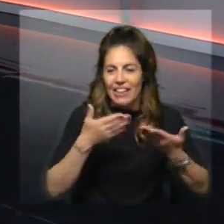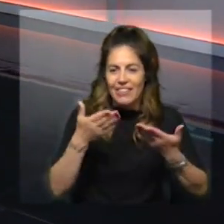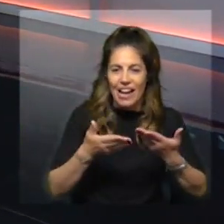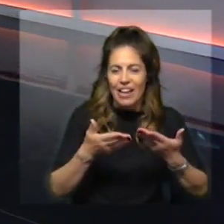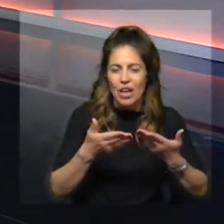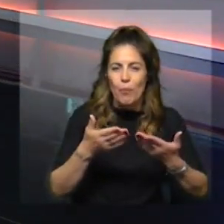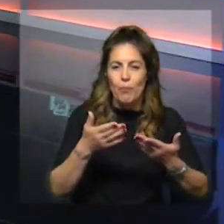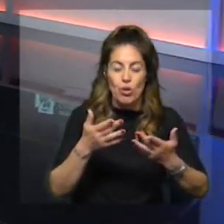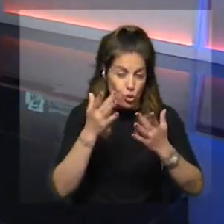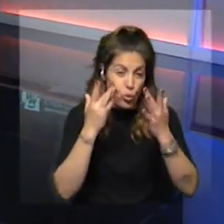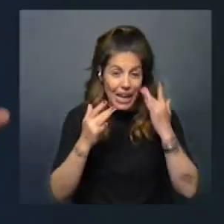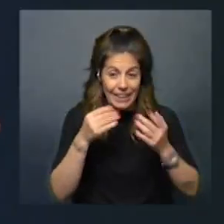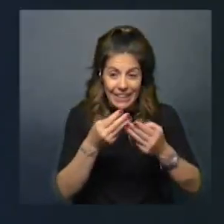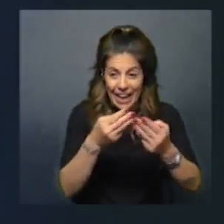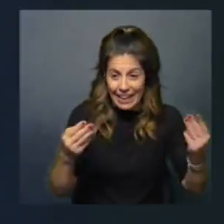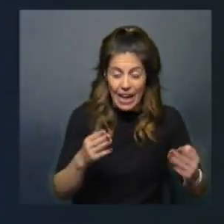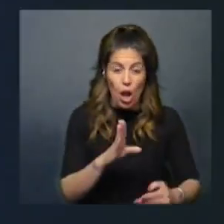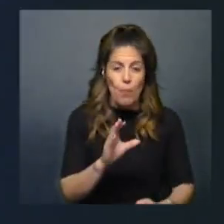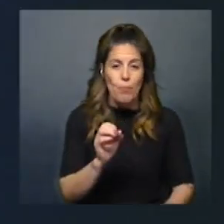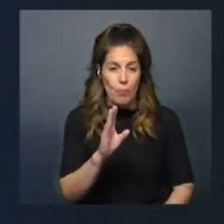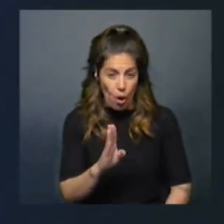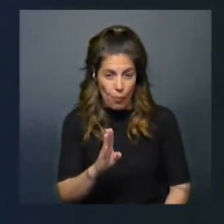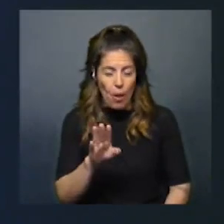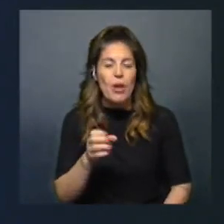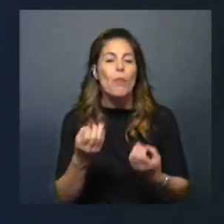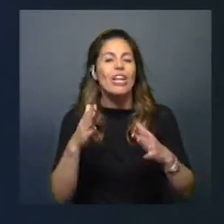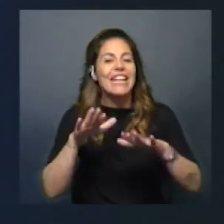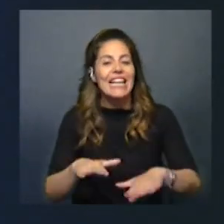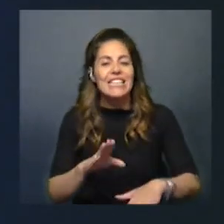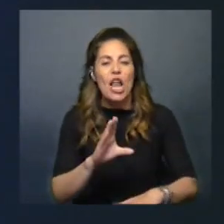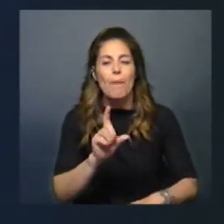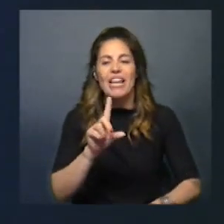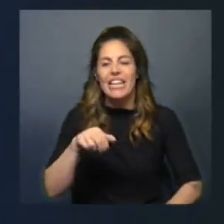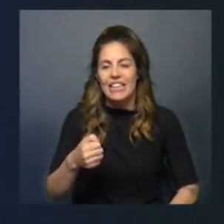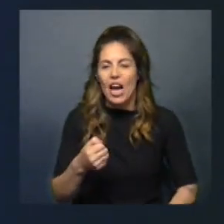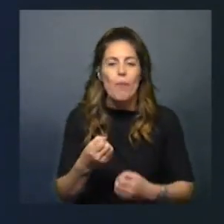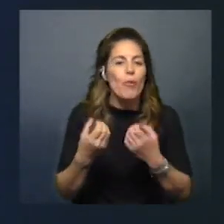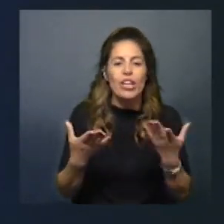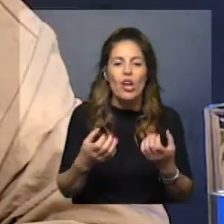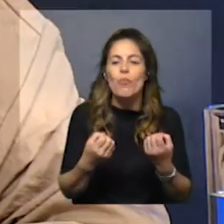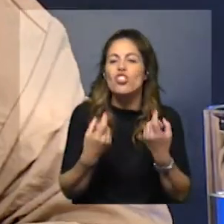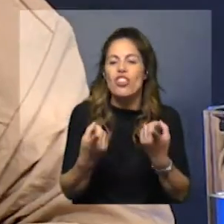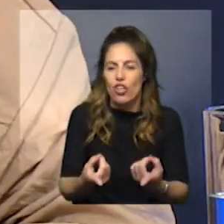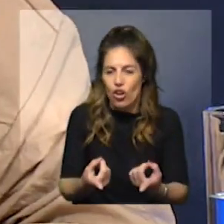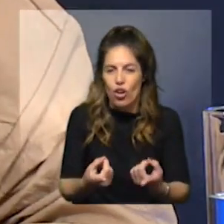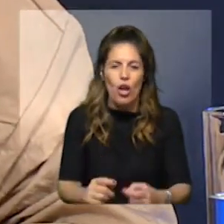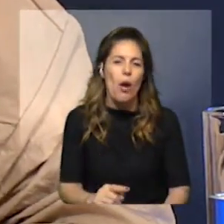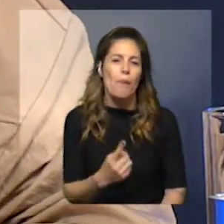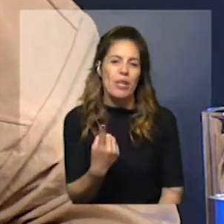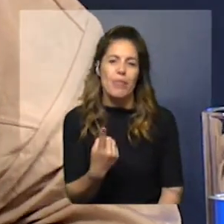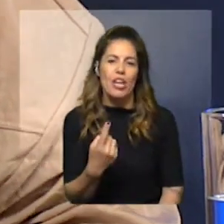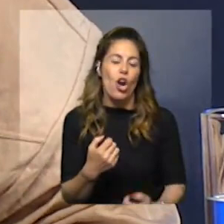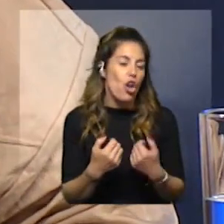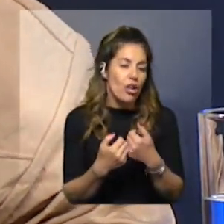más general, más de pop, creo yo? Pero sí. Decir, bueno, me quedo en la plena. ¿Cómo se dio eso? Primero que fue la primera puerta